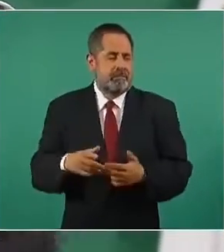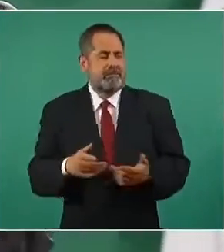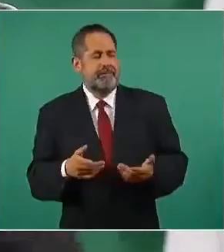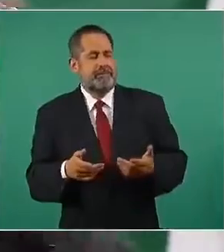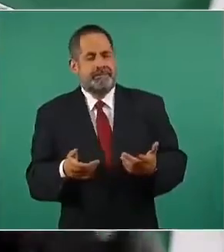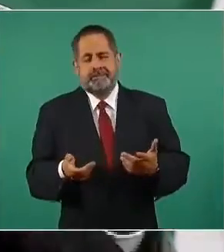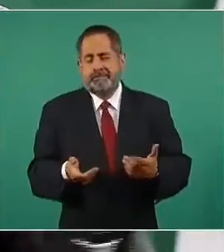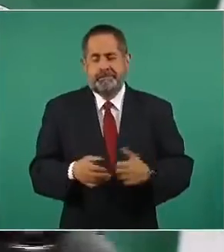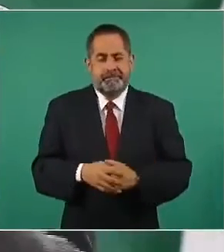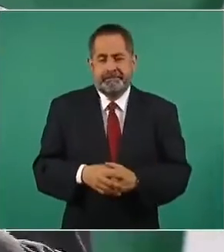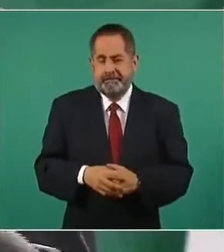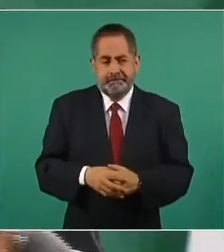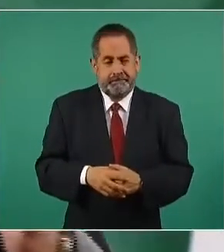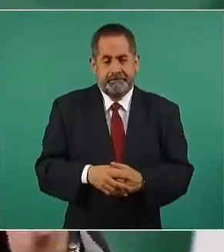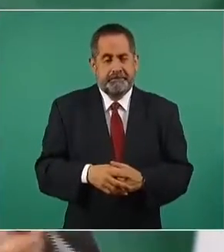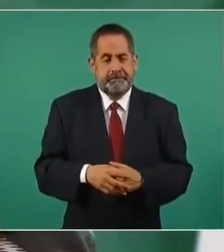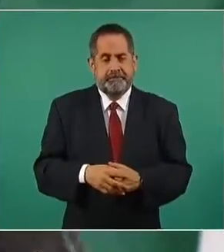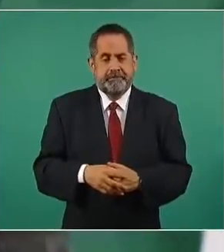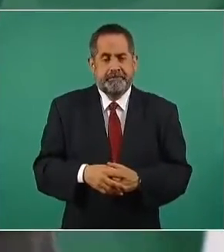Y